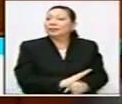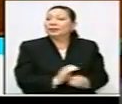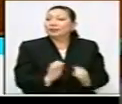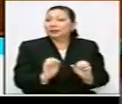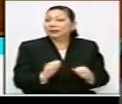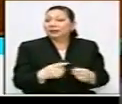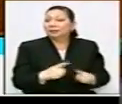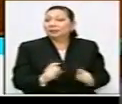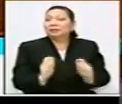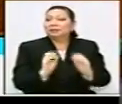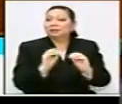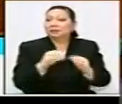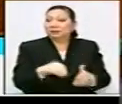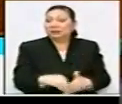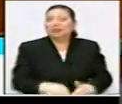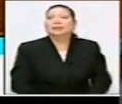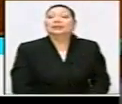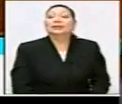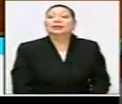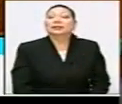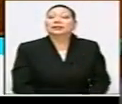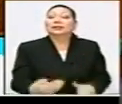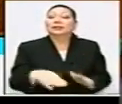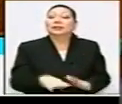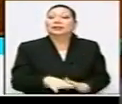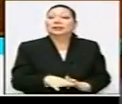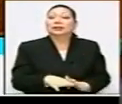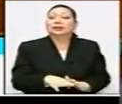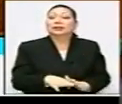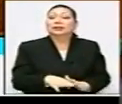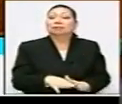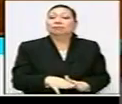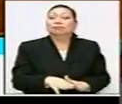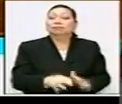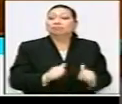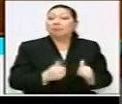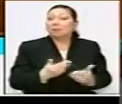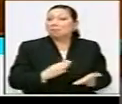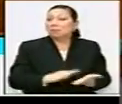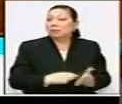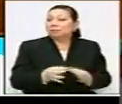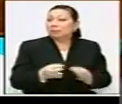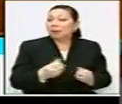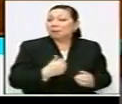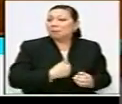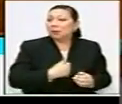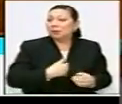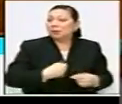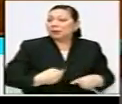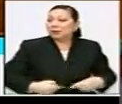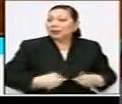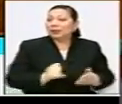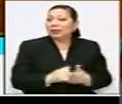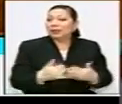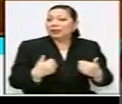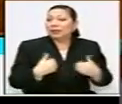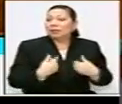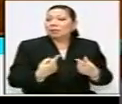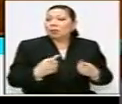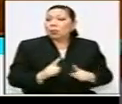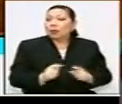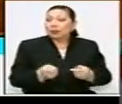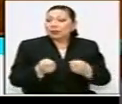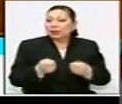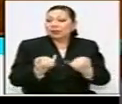ha permitido dar un paso adelante, inclusive en un acto de malinterpretación de las propias competencias que tiene cuando se